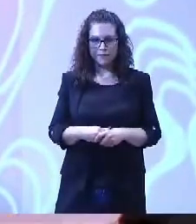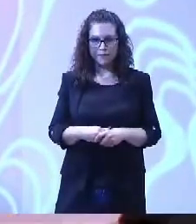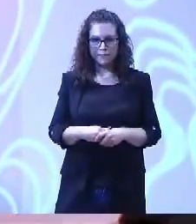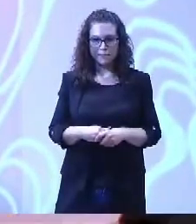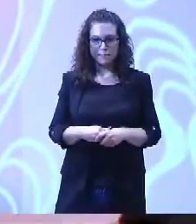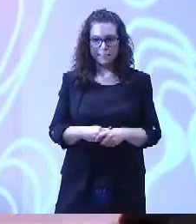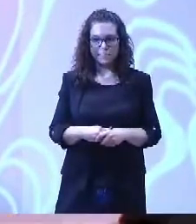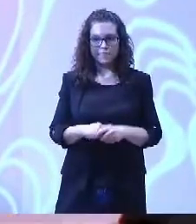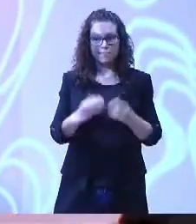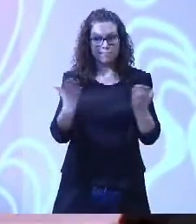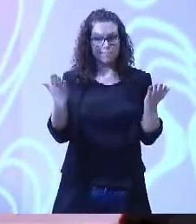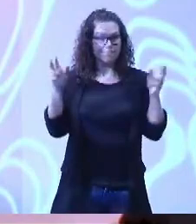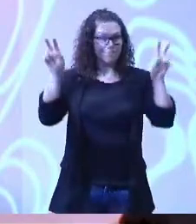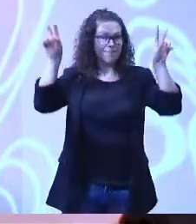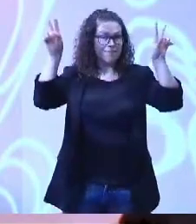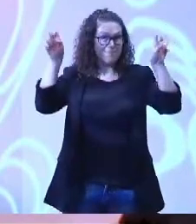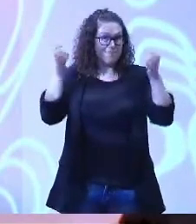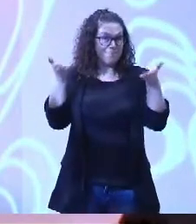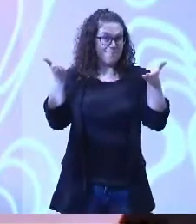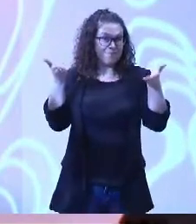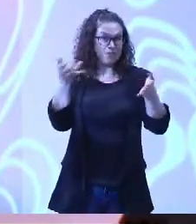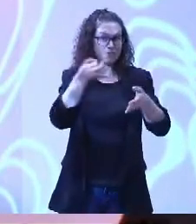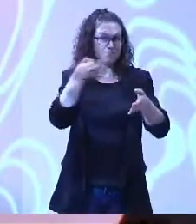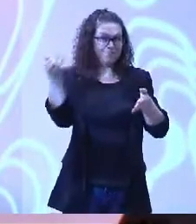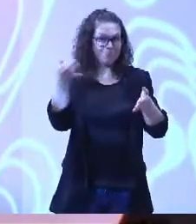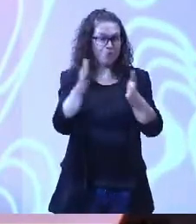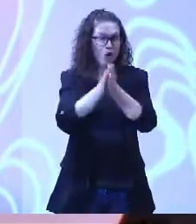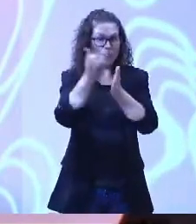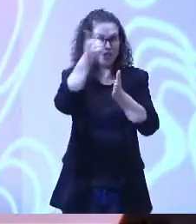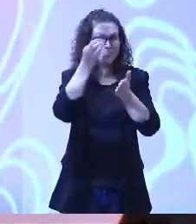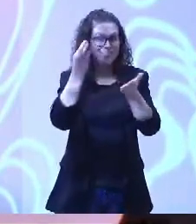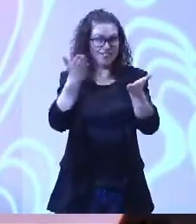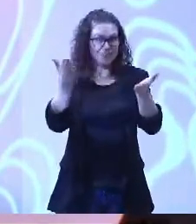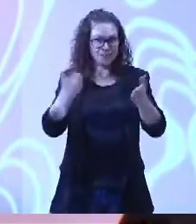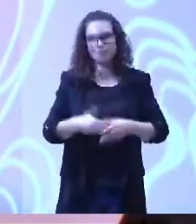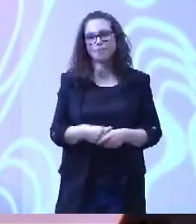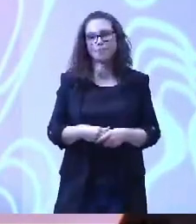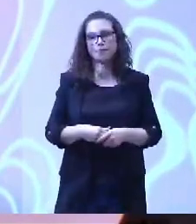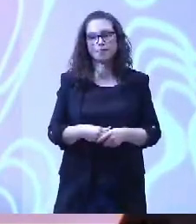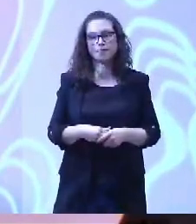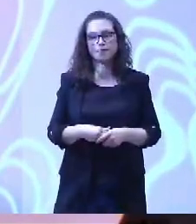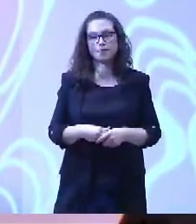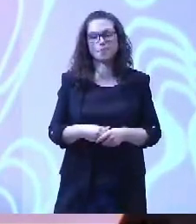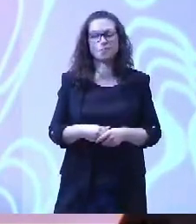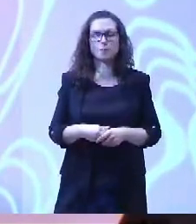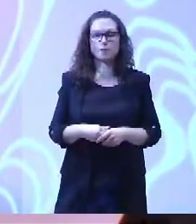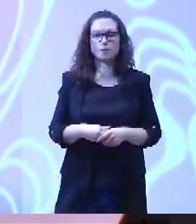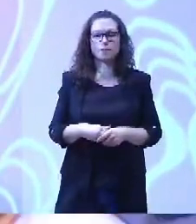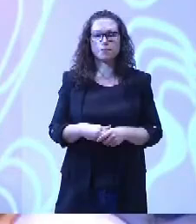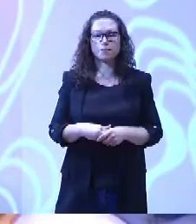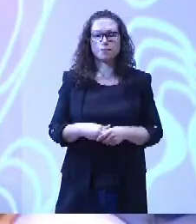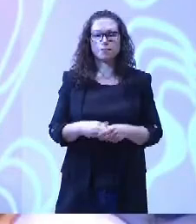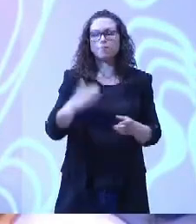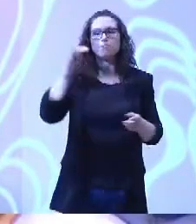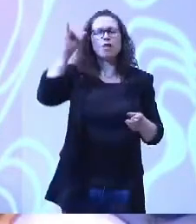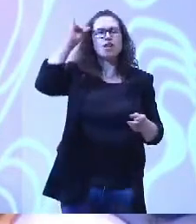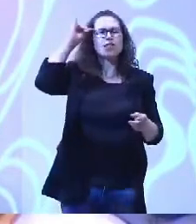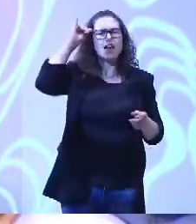esa es la cuestión, ese es el kit de la cuestión, compañeros y compañeras. Nosotros no somos, pues como legítimamente pueden ser otras